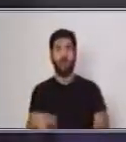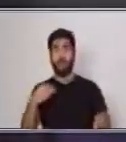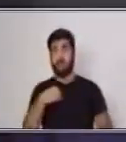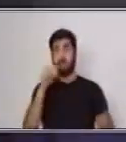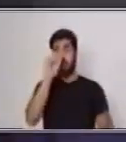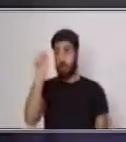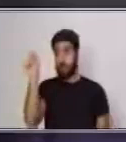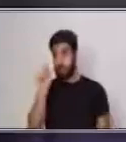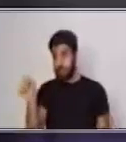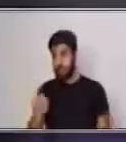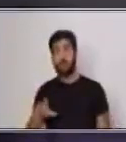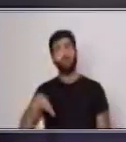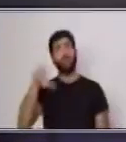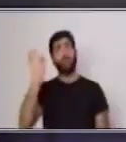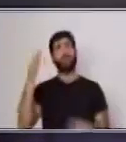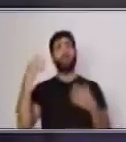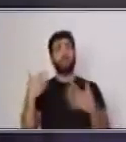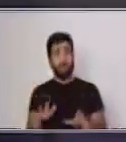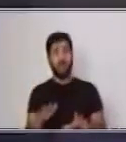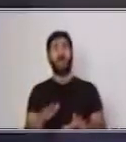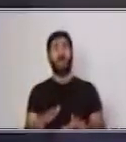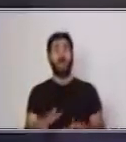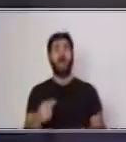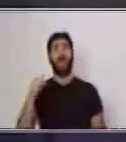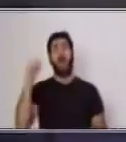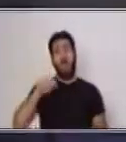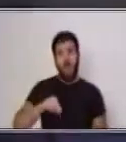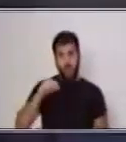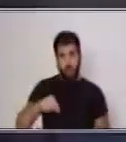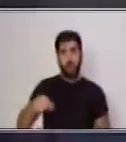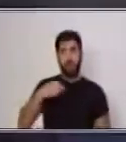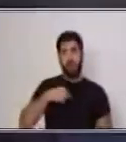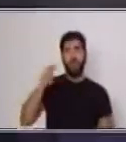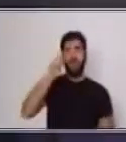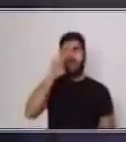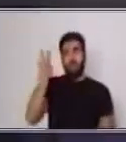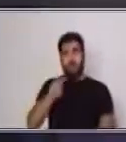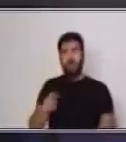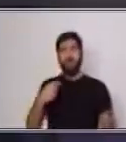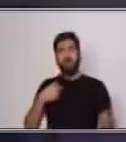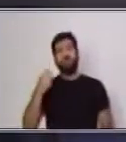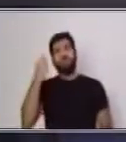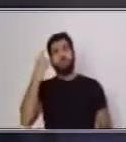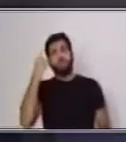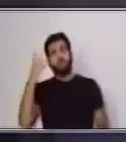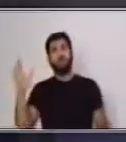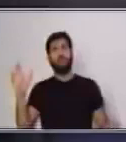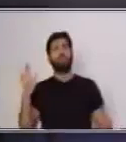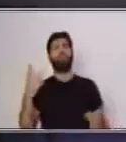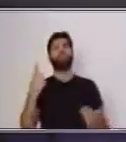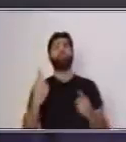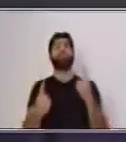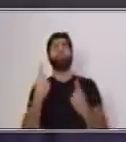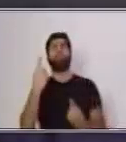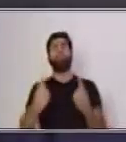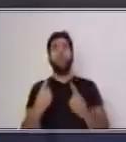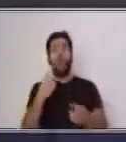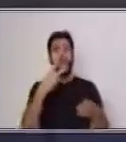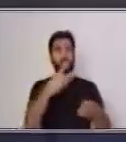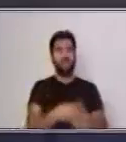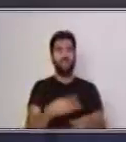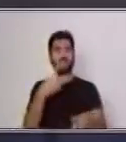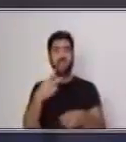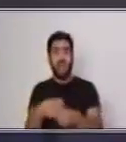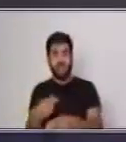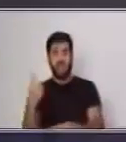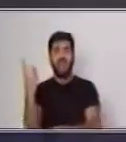frecuencia, ahora voy a identificar la frase que podría ser para mí la idea principal. Un texto va a tener